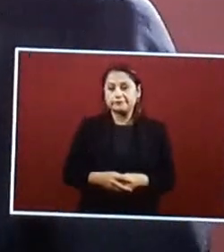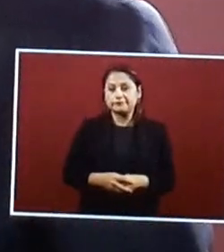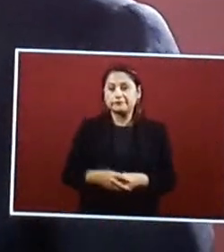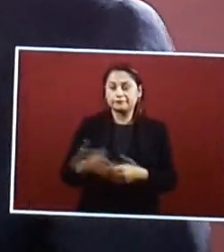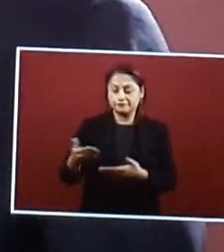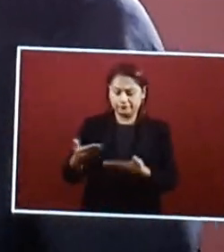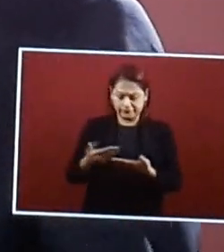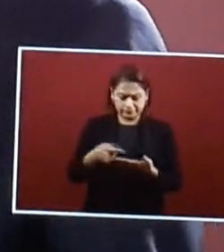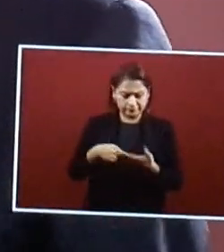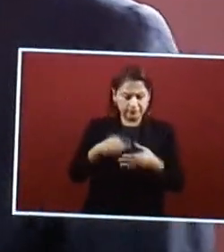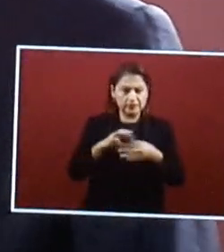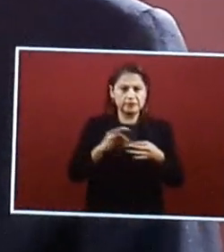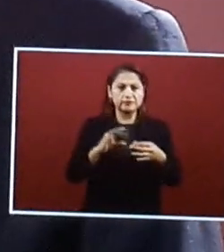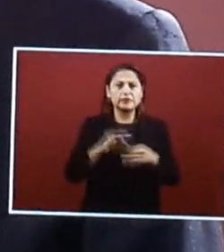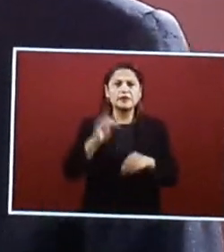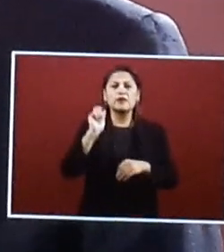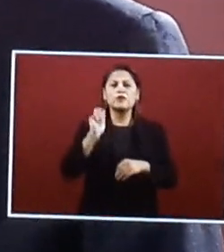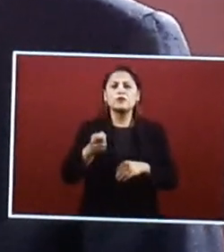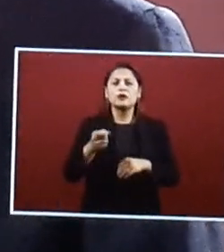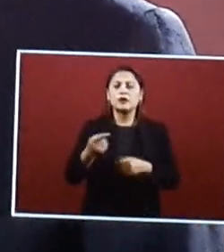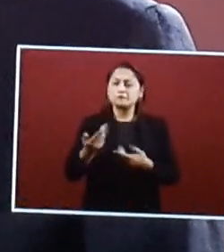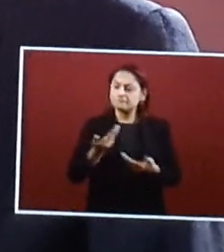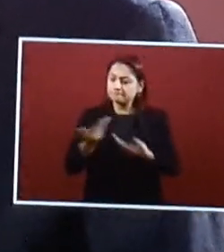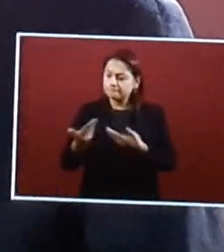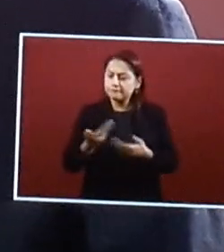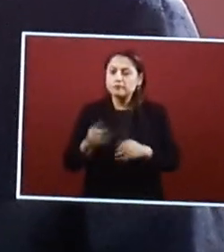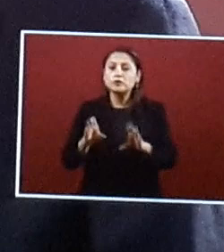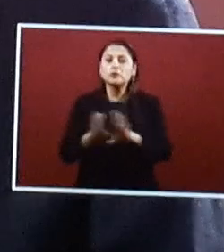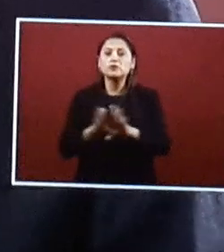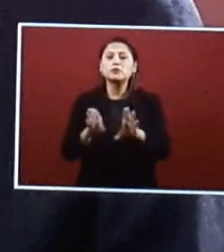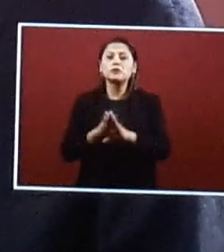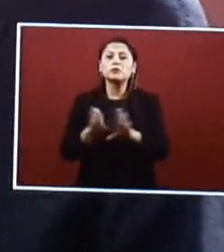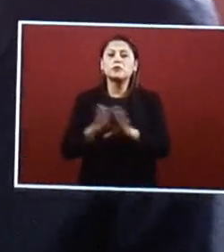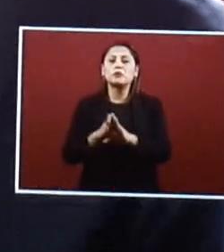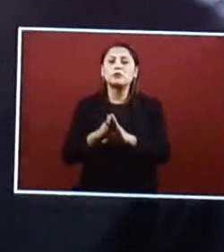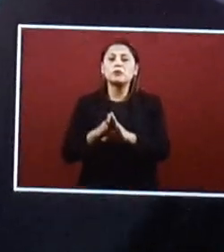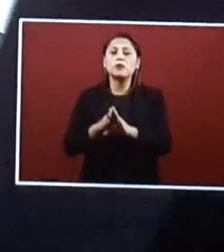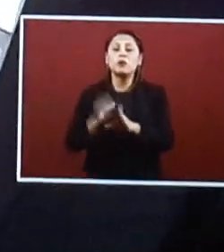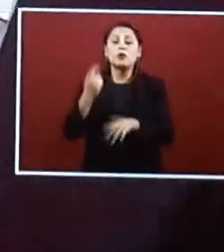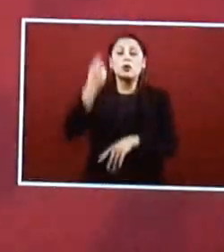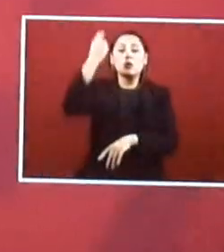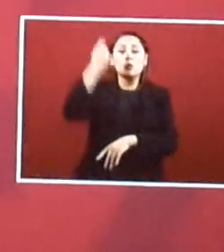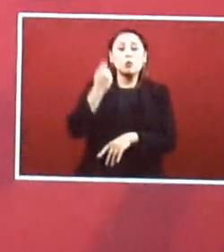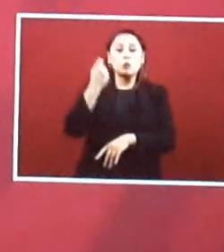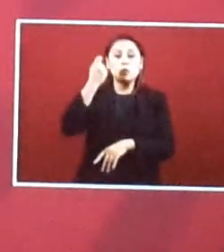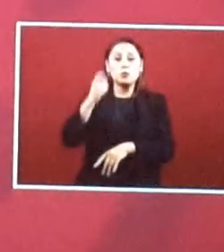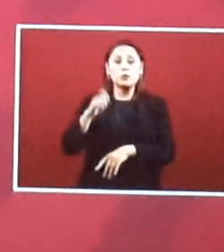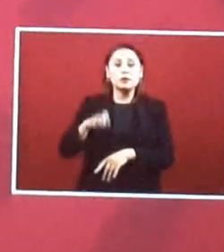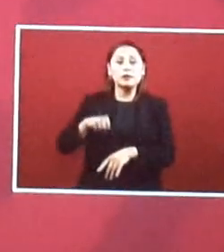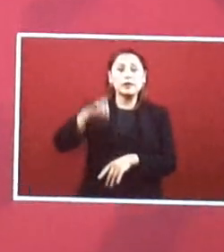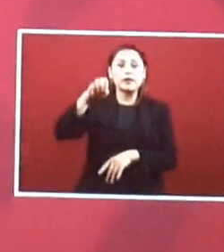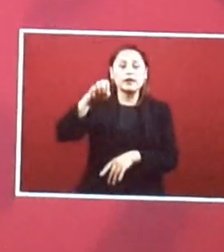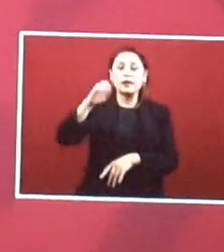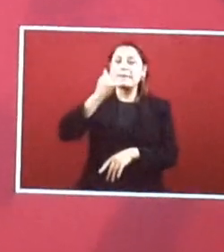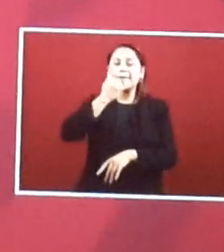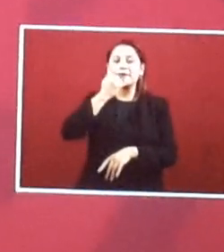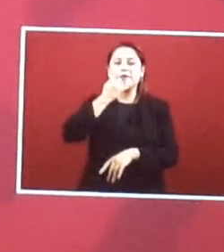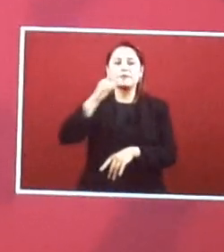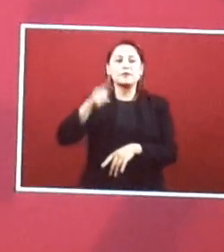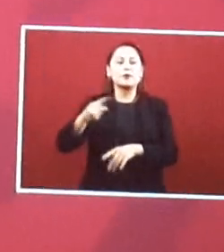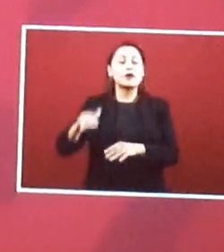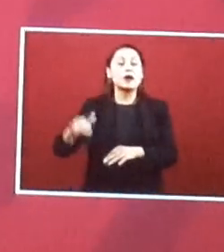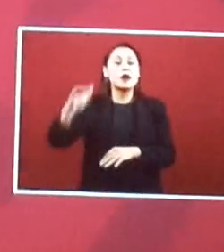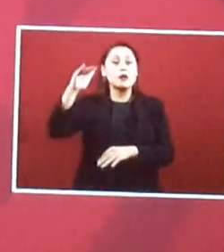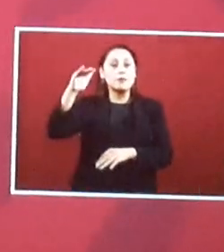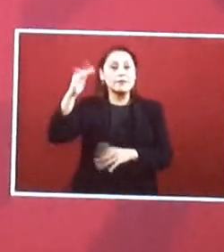que estaban dispuestos a bajar la edad de jubilación, mejor dicho, aumentar la edad